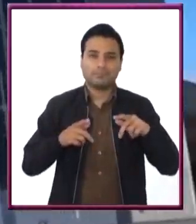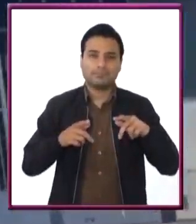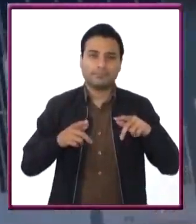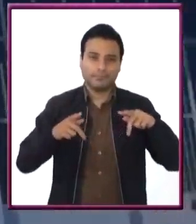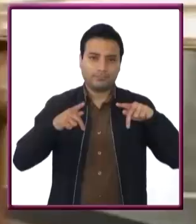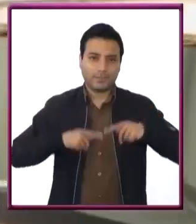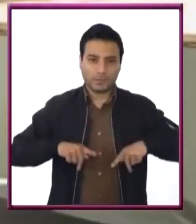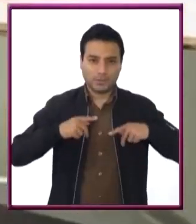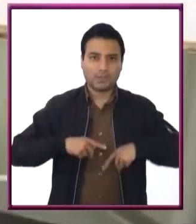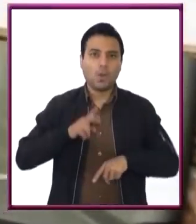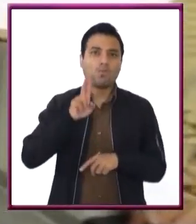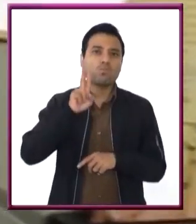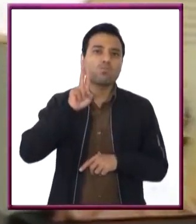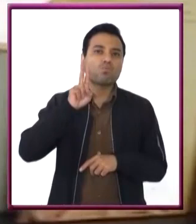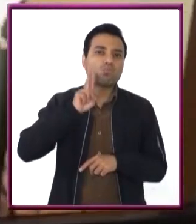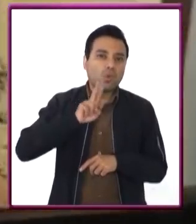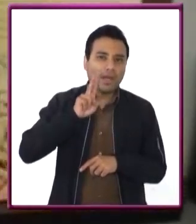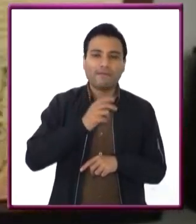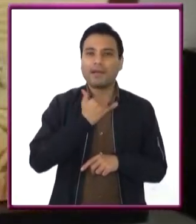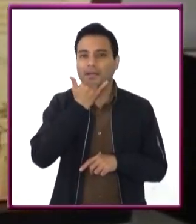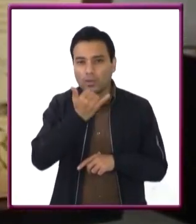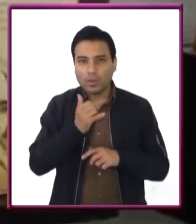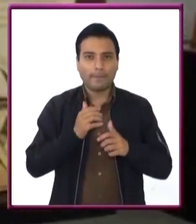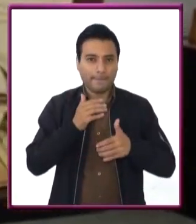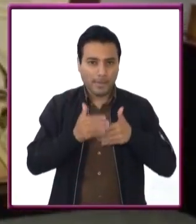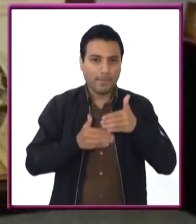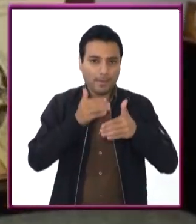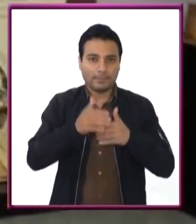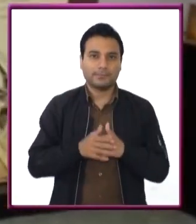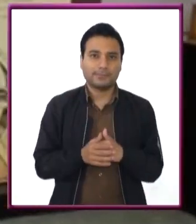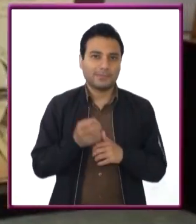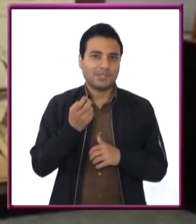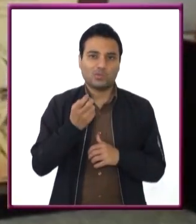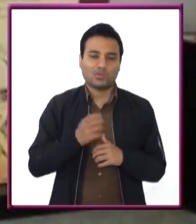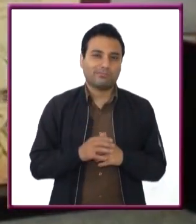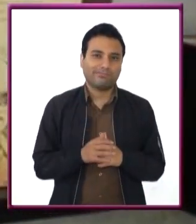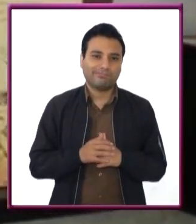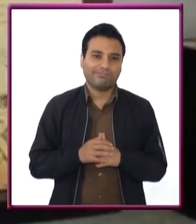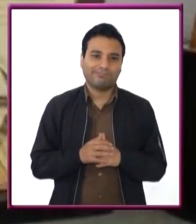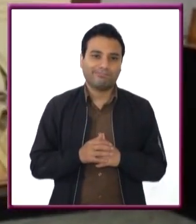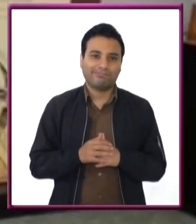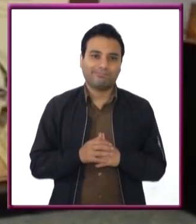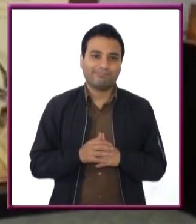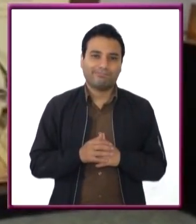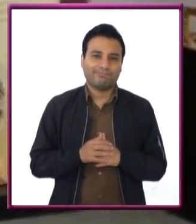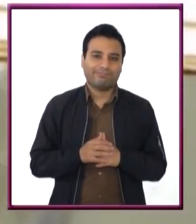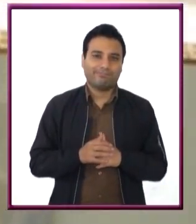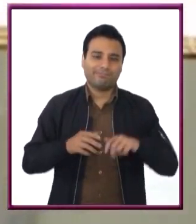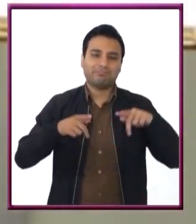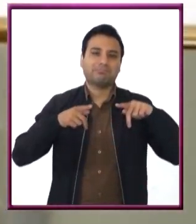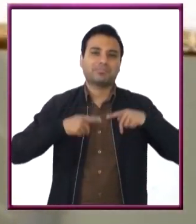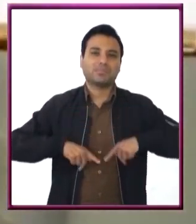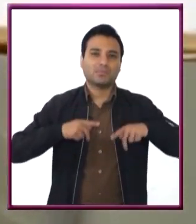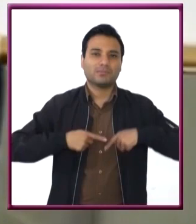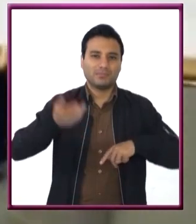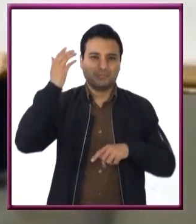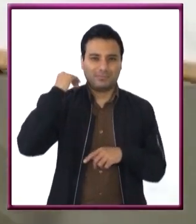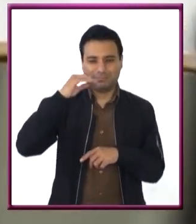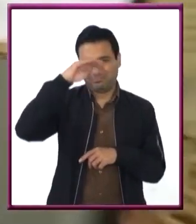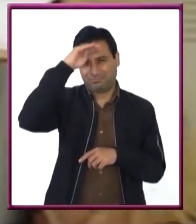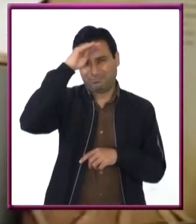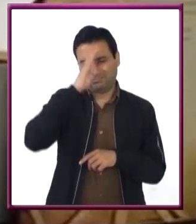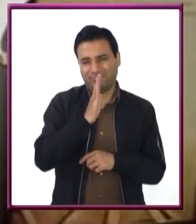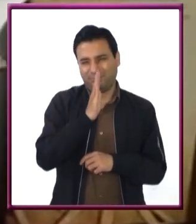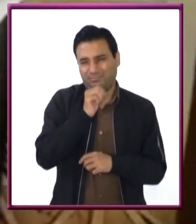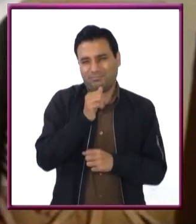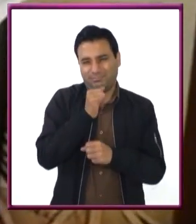prueba y error. Sí. Entonces, está muy adelantado para la época, podría parecer, muchos dijeron, no, eso es imposible, no puede